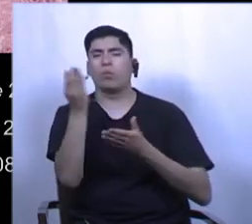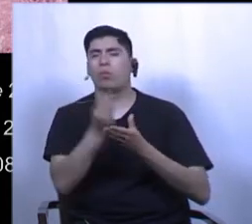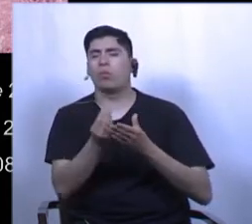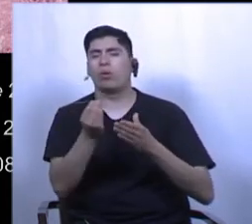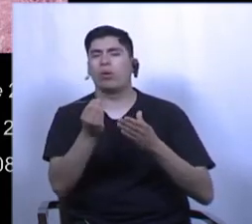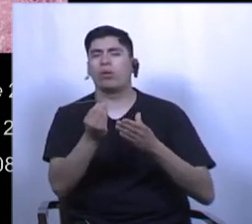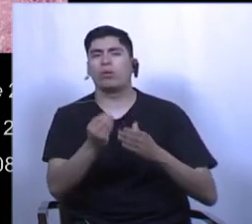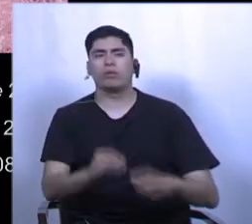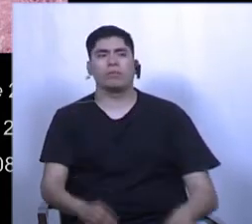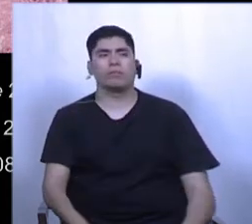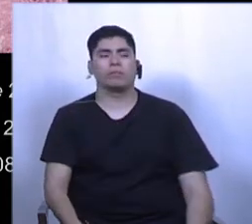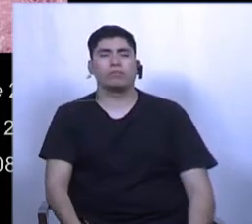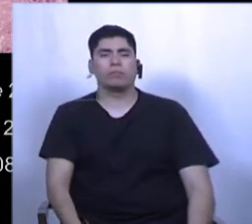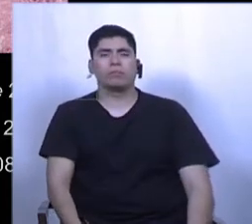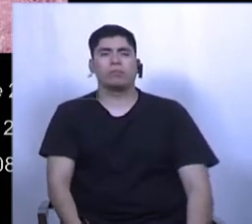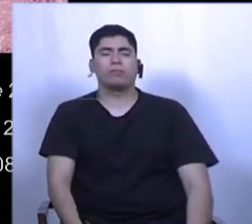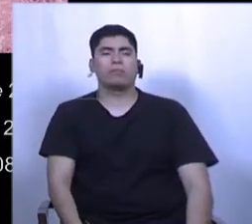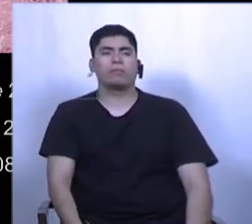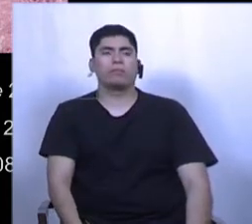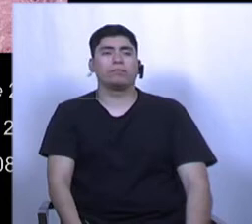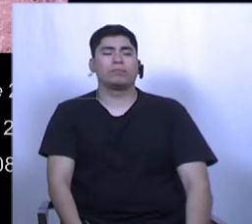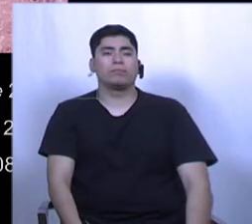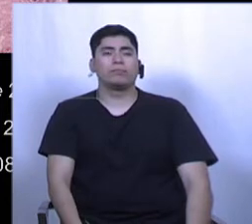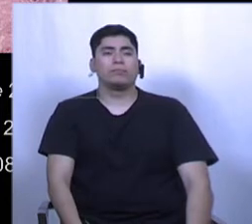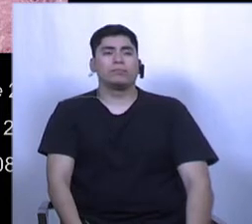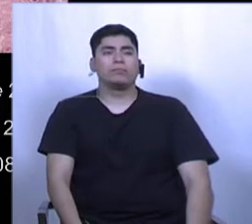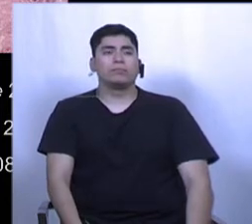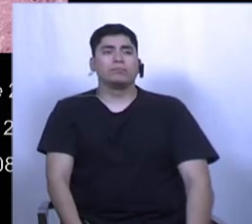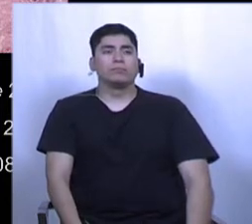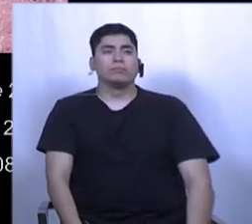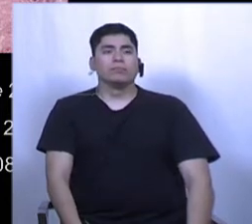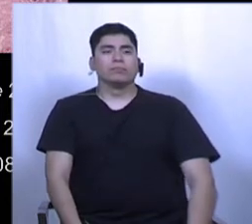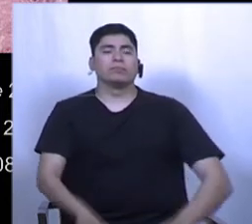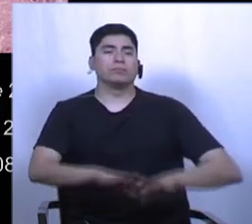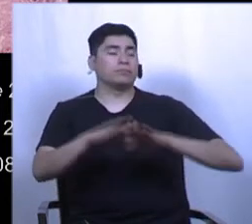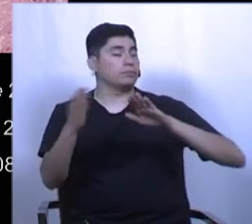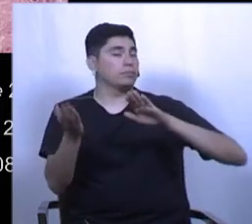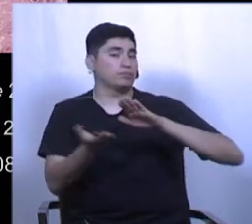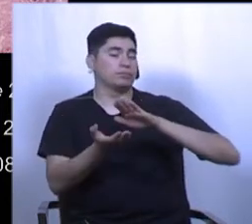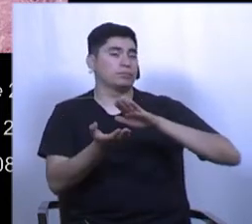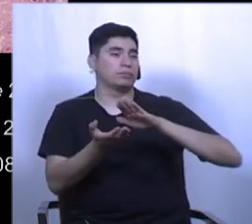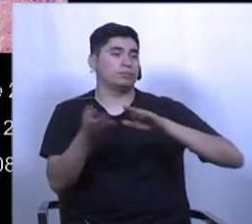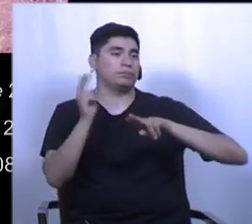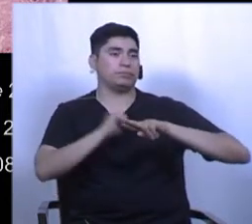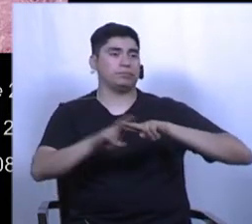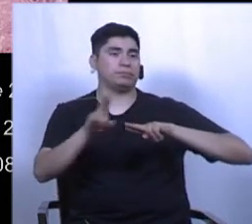quitamos lo que se pierde y se reversa, lo que se hace es